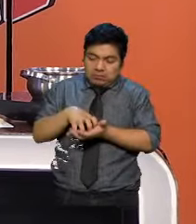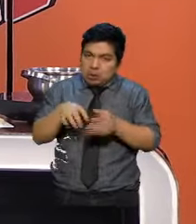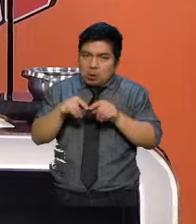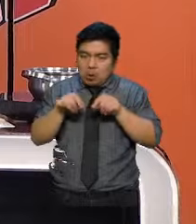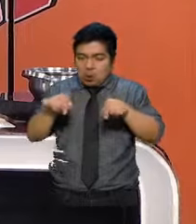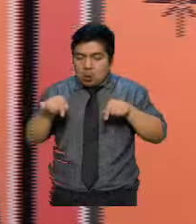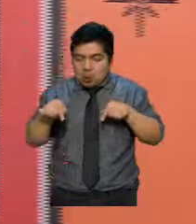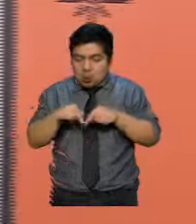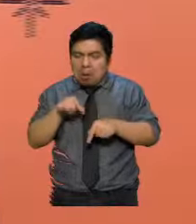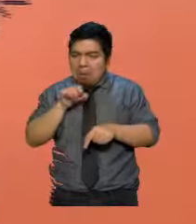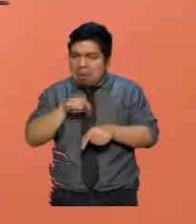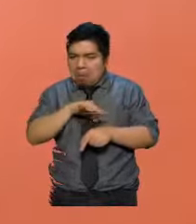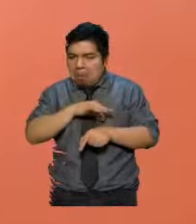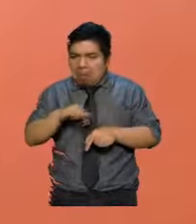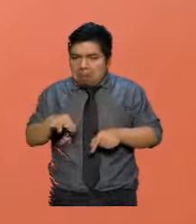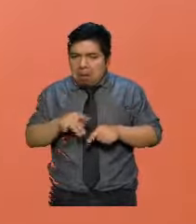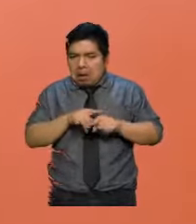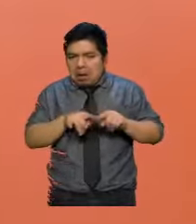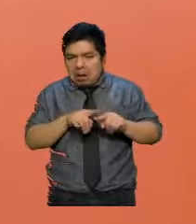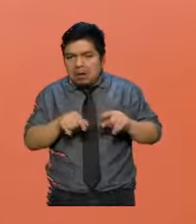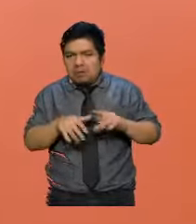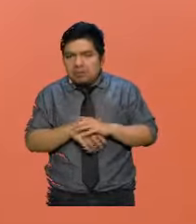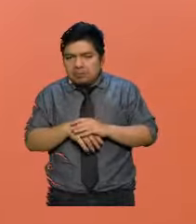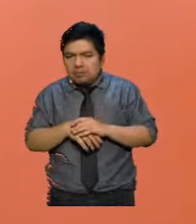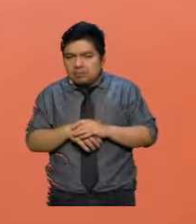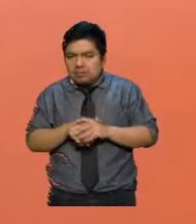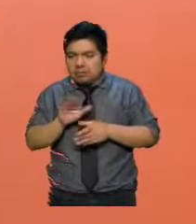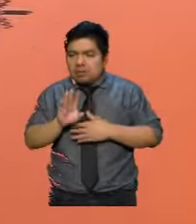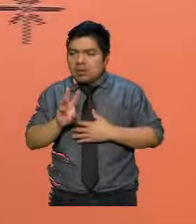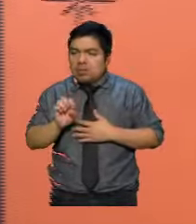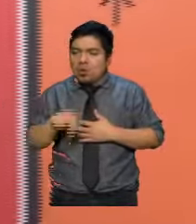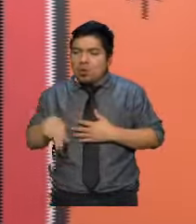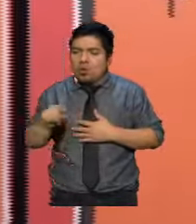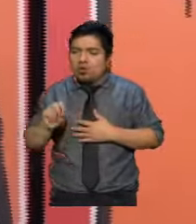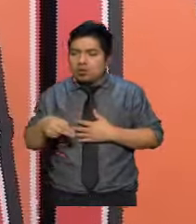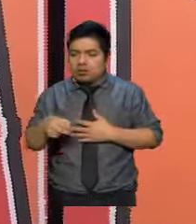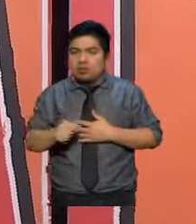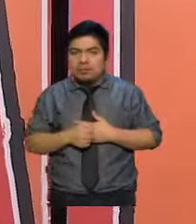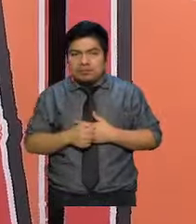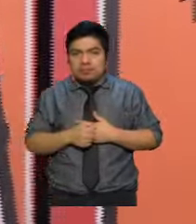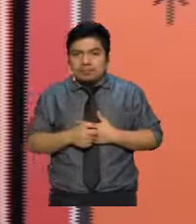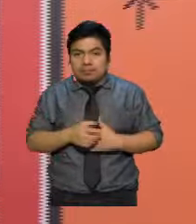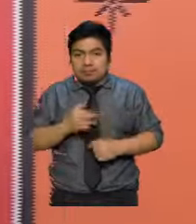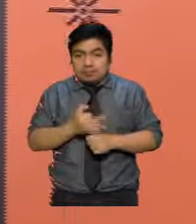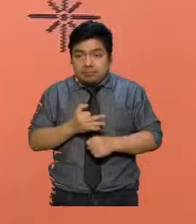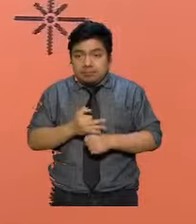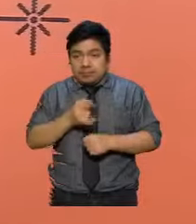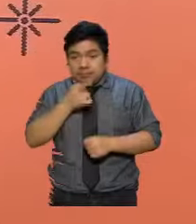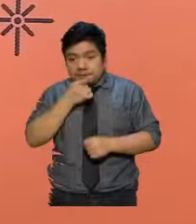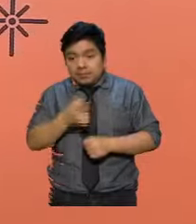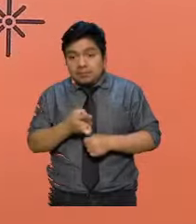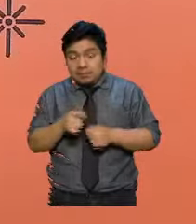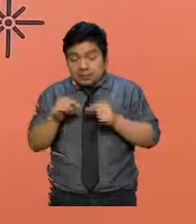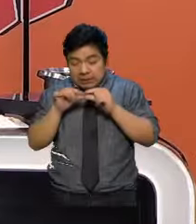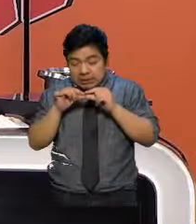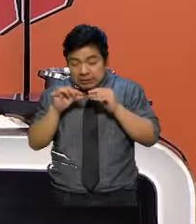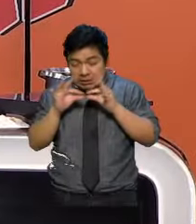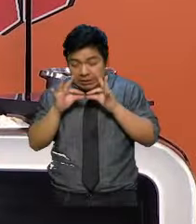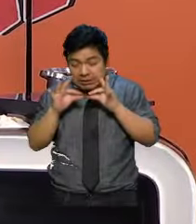serían pues así de wonton. Wontons. Entonces, ahorita que decías de lo delgado,